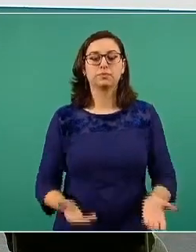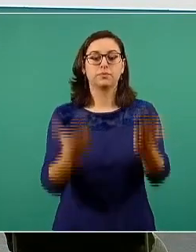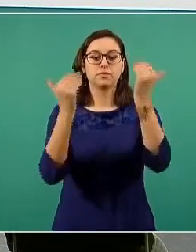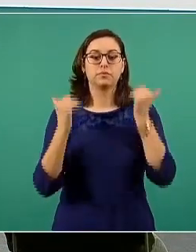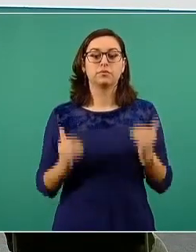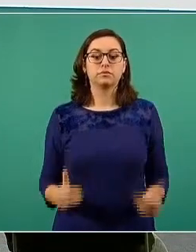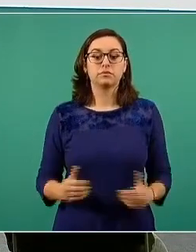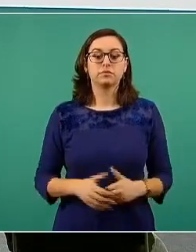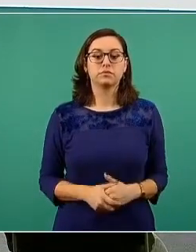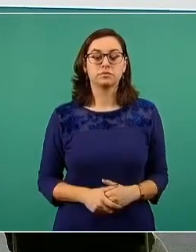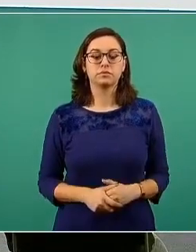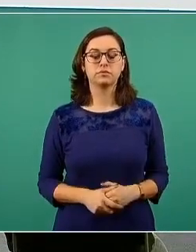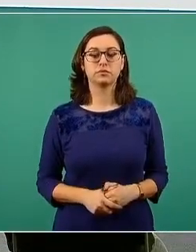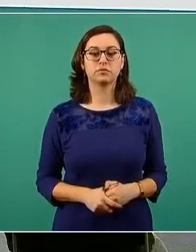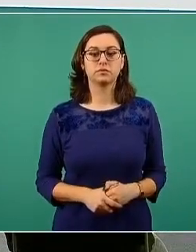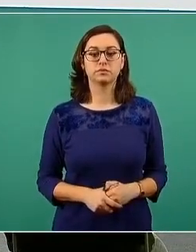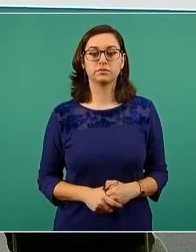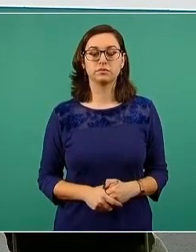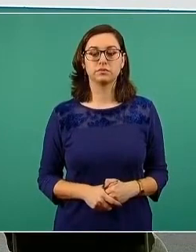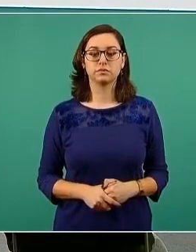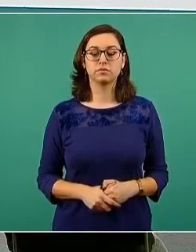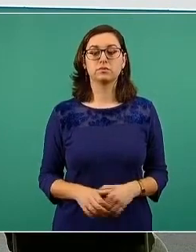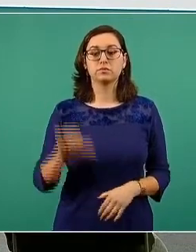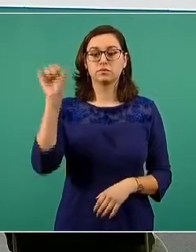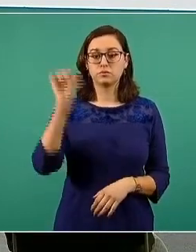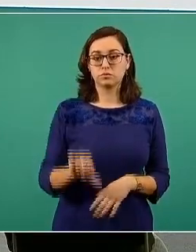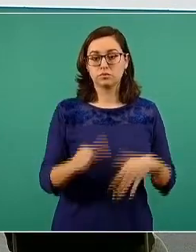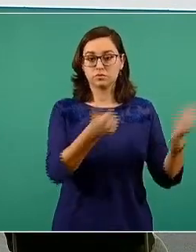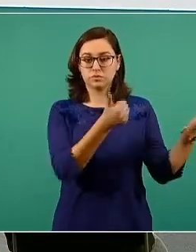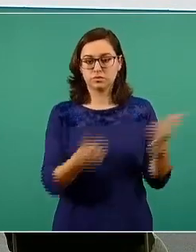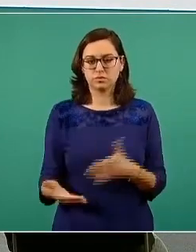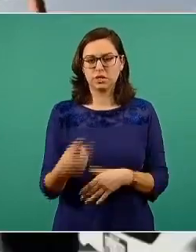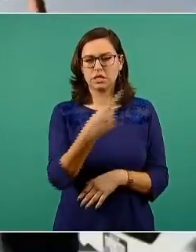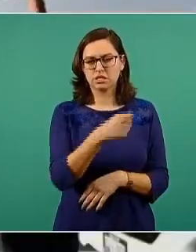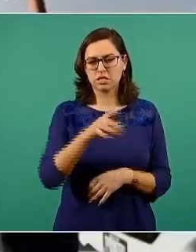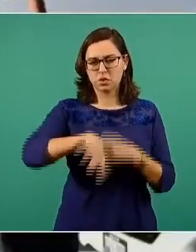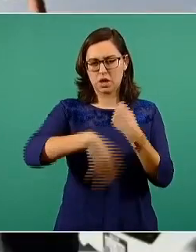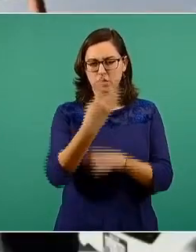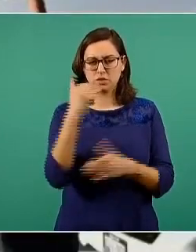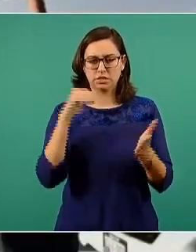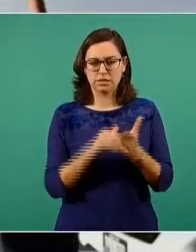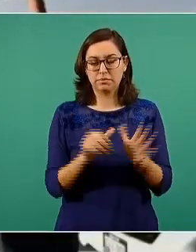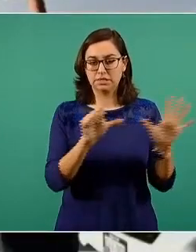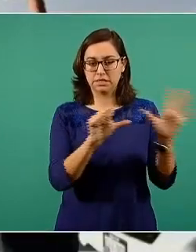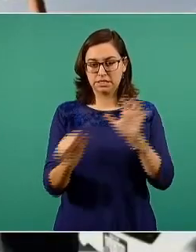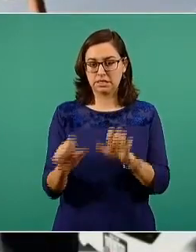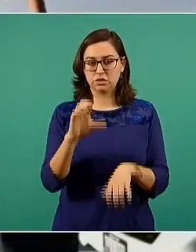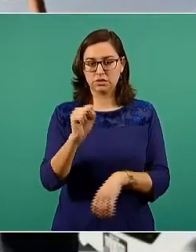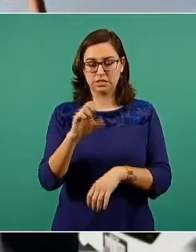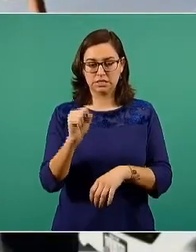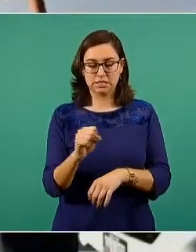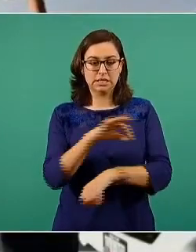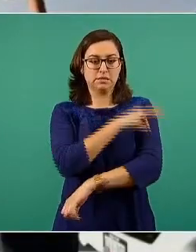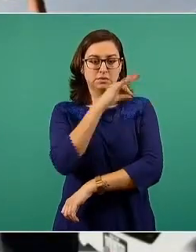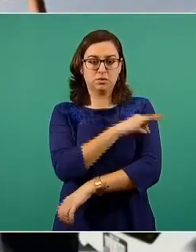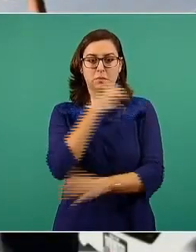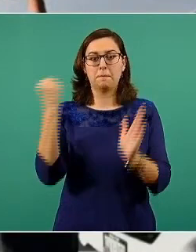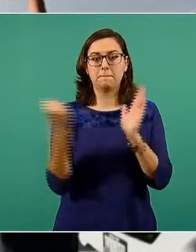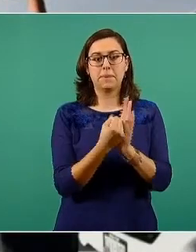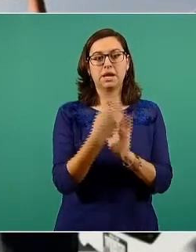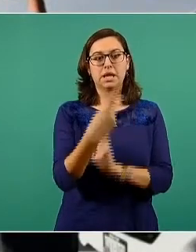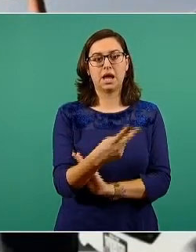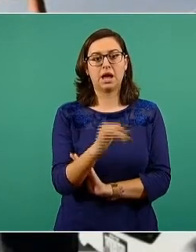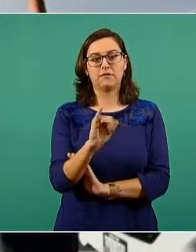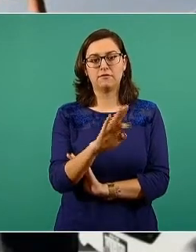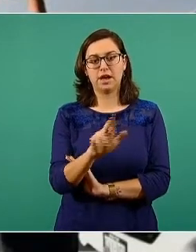siguiente. Hoy recibimos 114.660 dosis de la vacuna Pfizer-BioNTech y